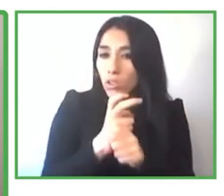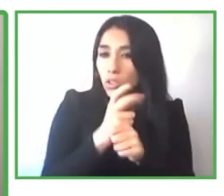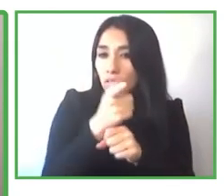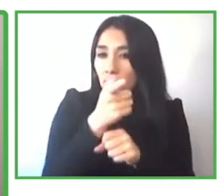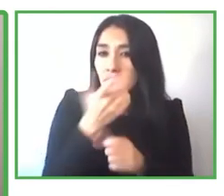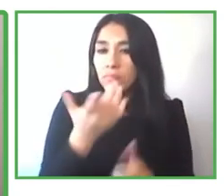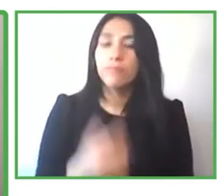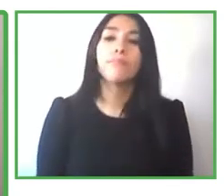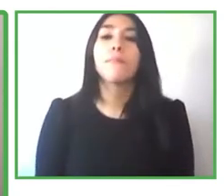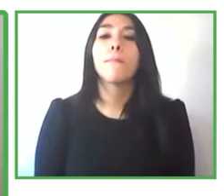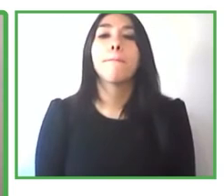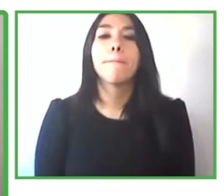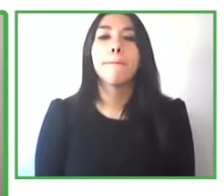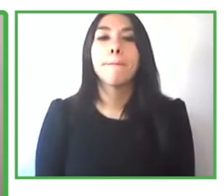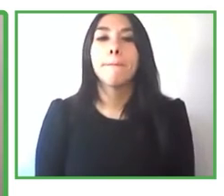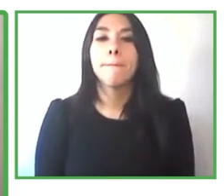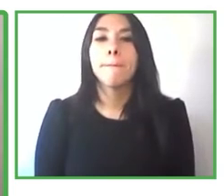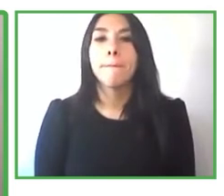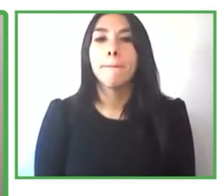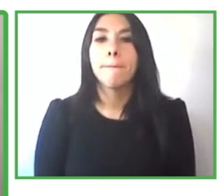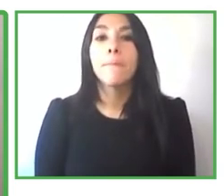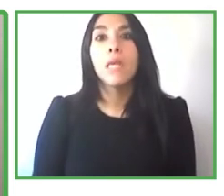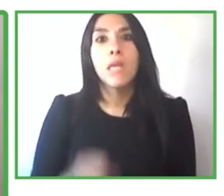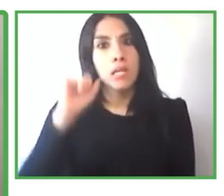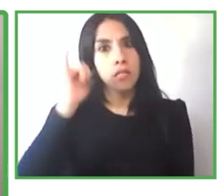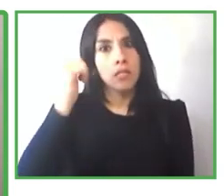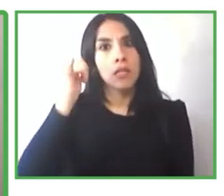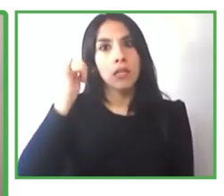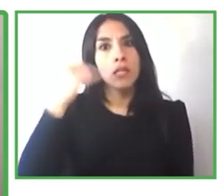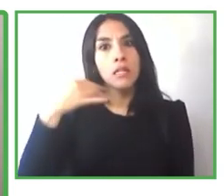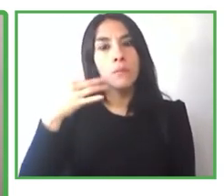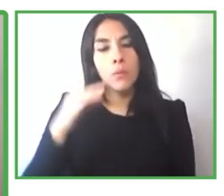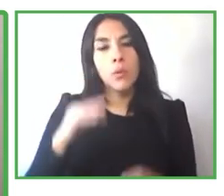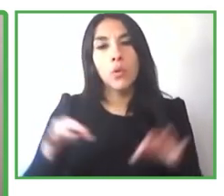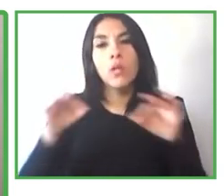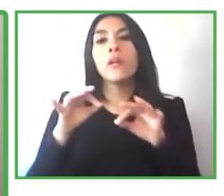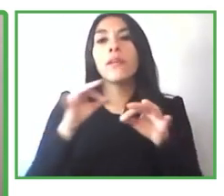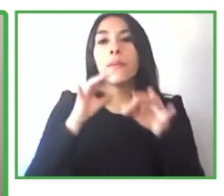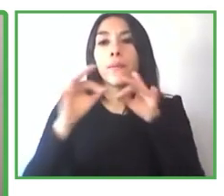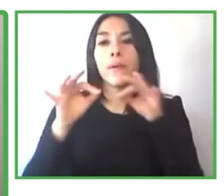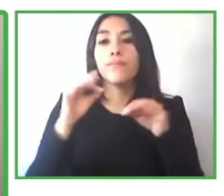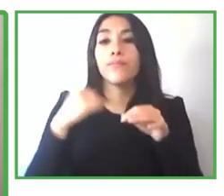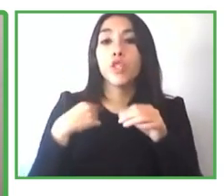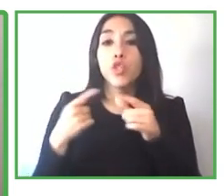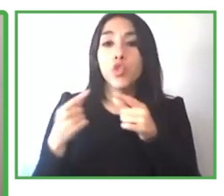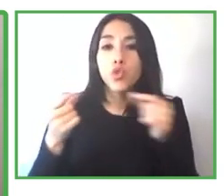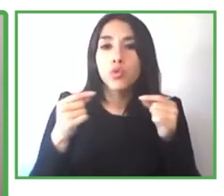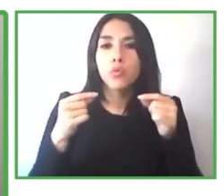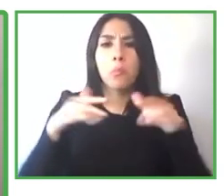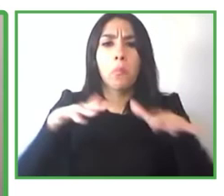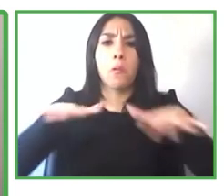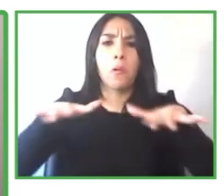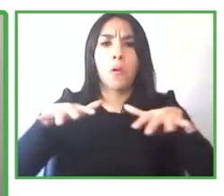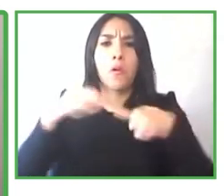Sí, es importante decir que yo hago cosas que contribuyen al equipo, no hago cosas solo